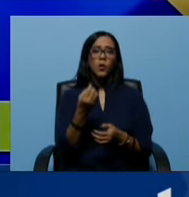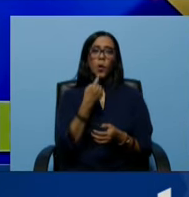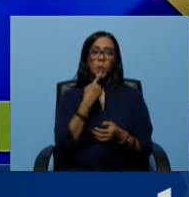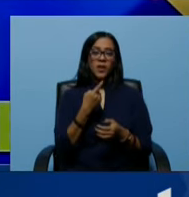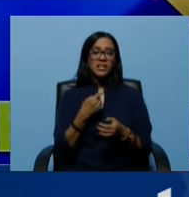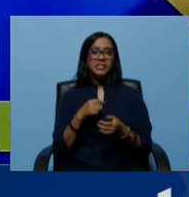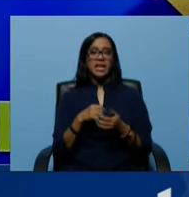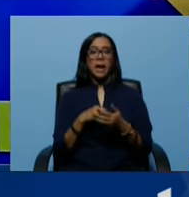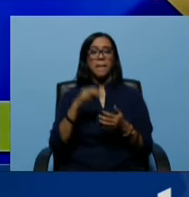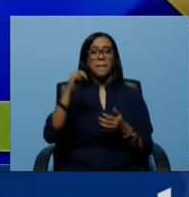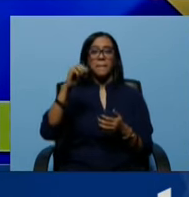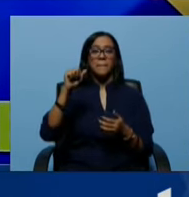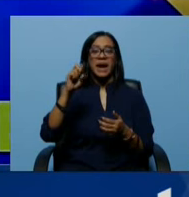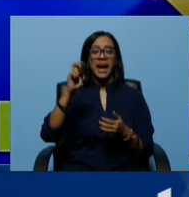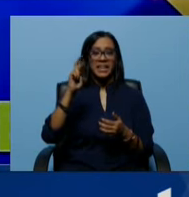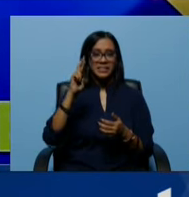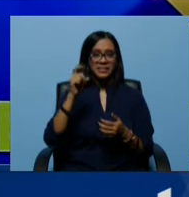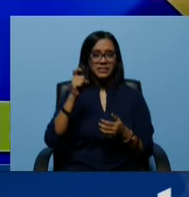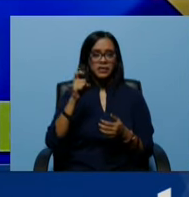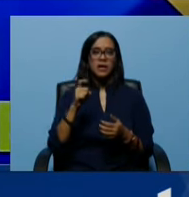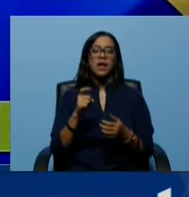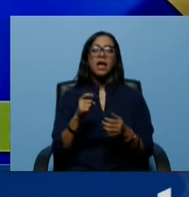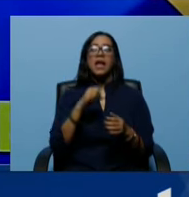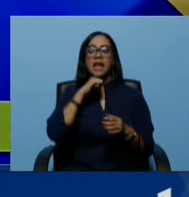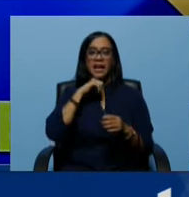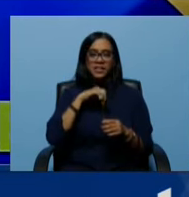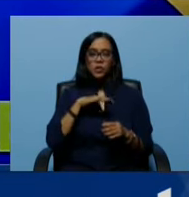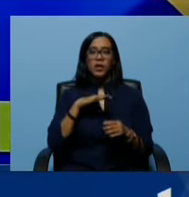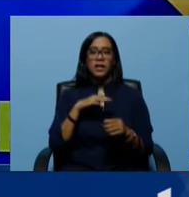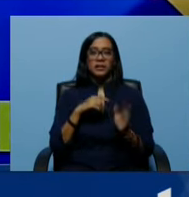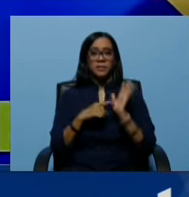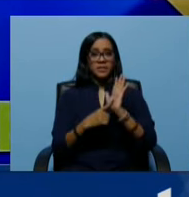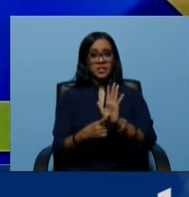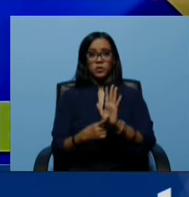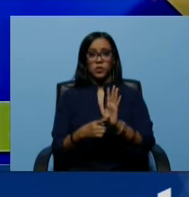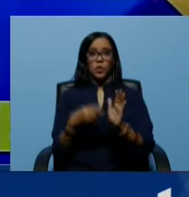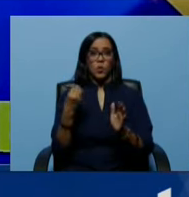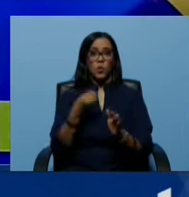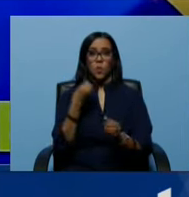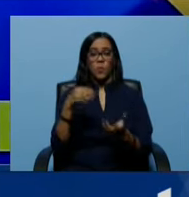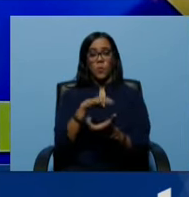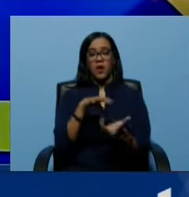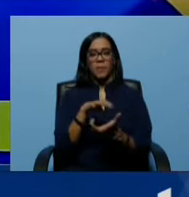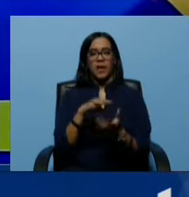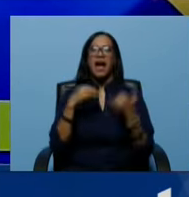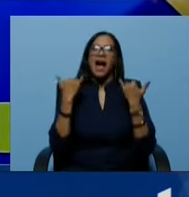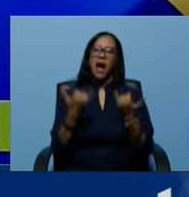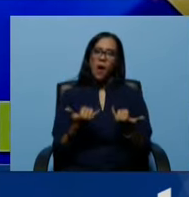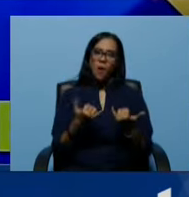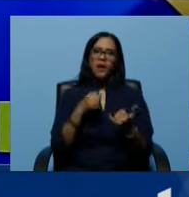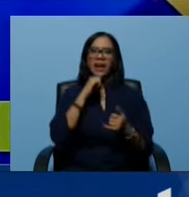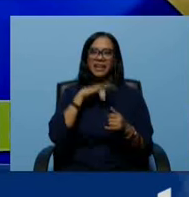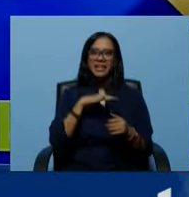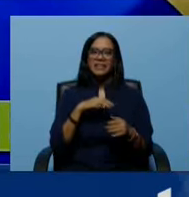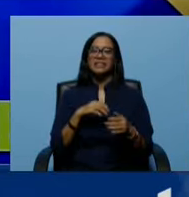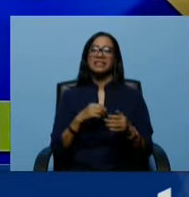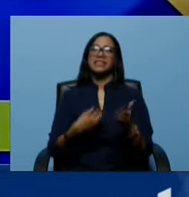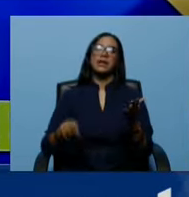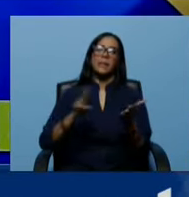Hegel y Carlos Marx, la historia se presentó como tragedia, ahora la historia se repite como